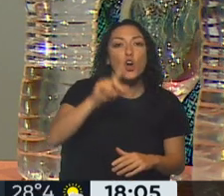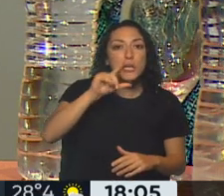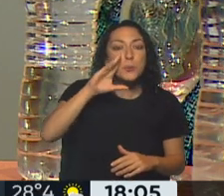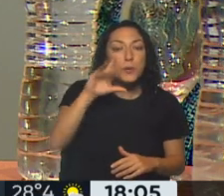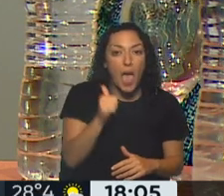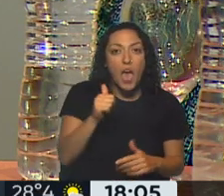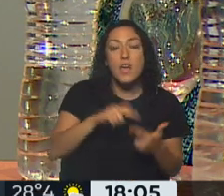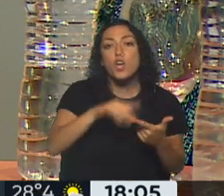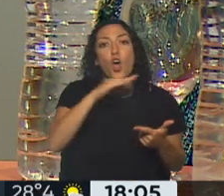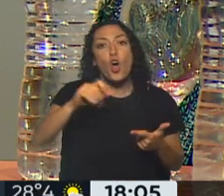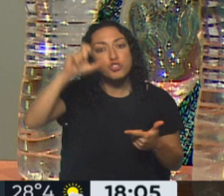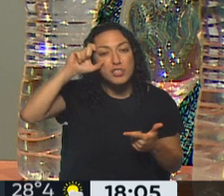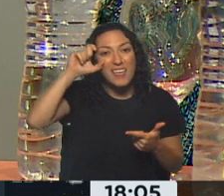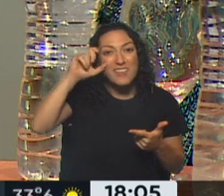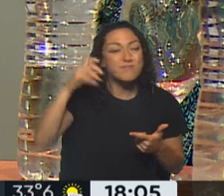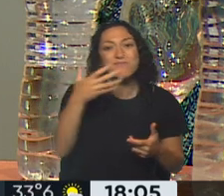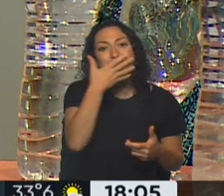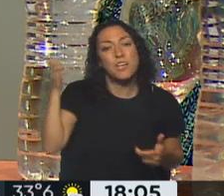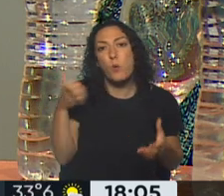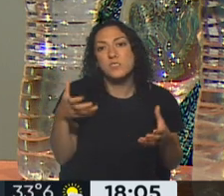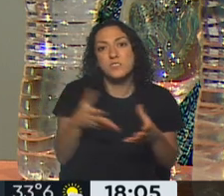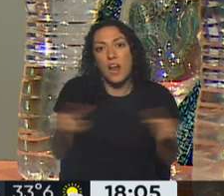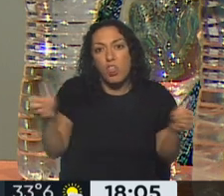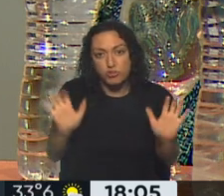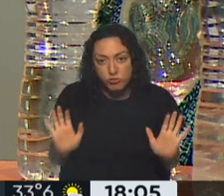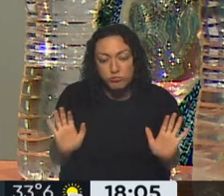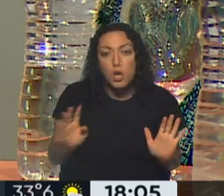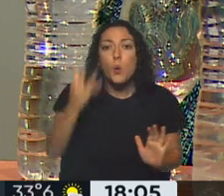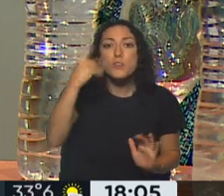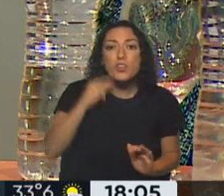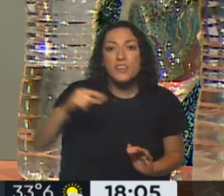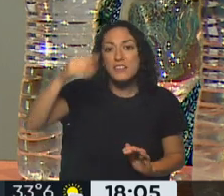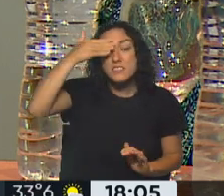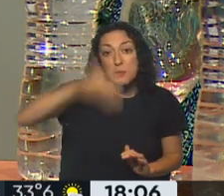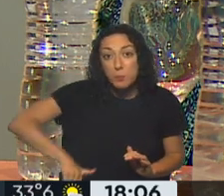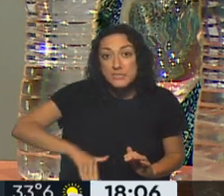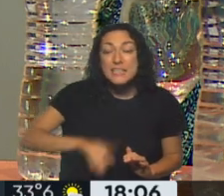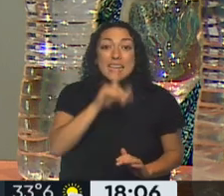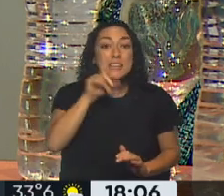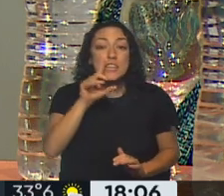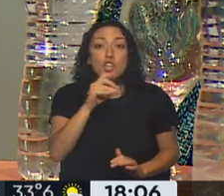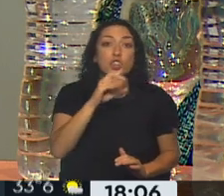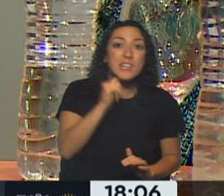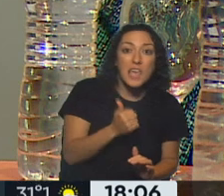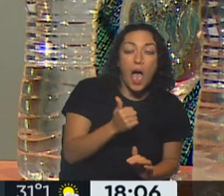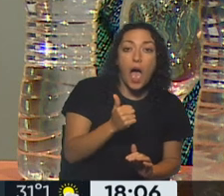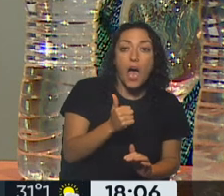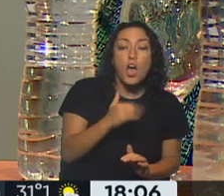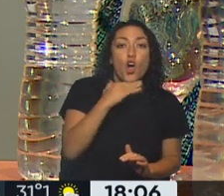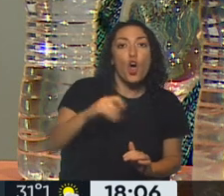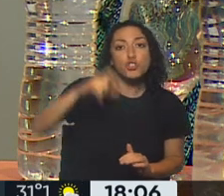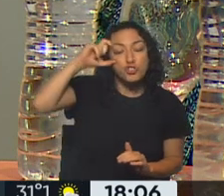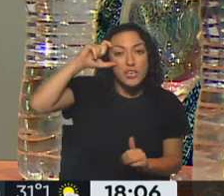Morales y José Ramón Morales. 4 días después, secuestraron a sus tíos, José